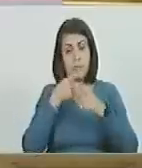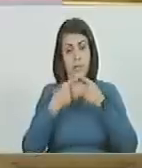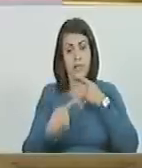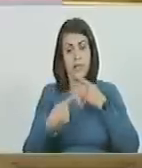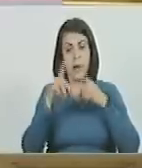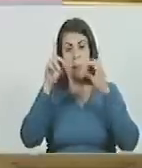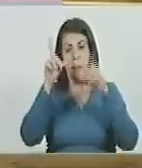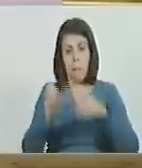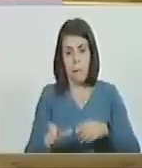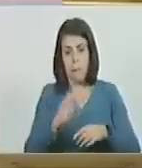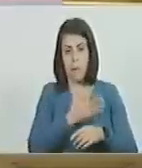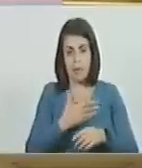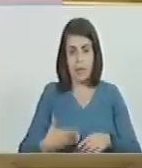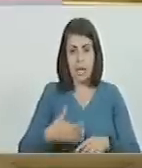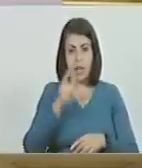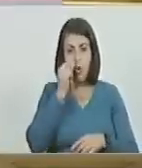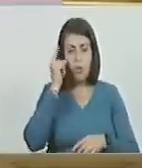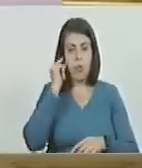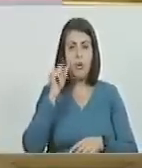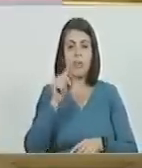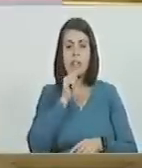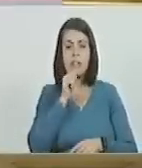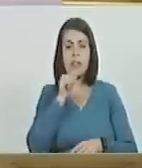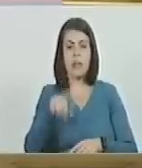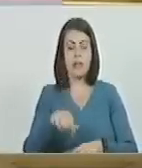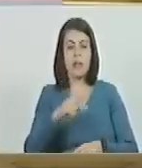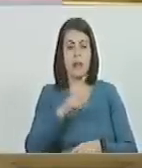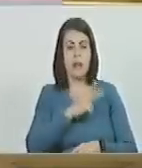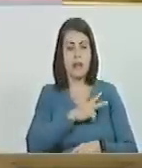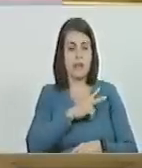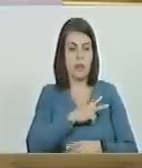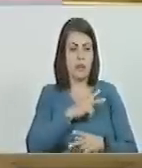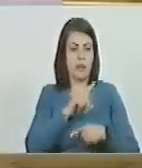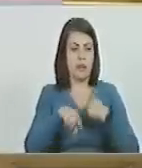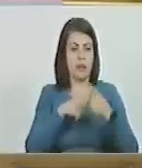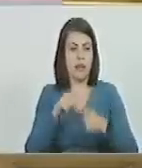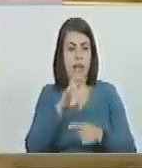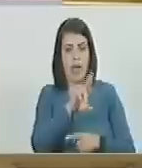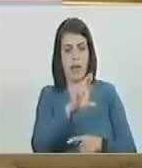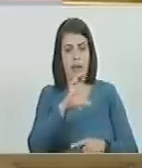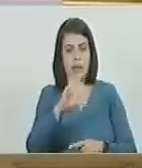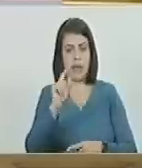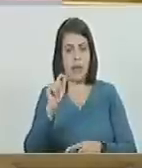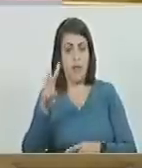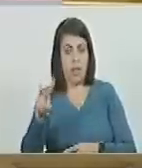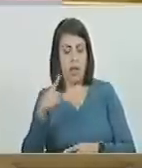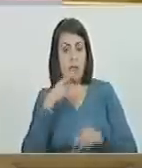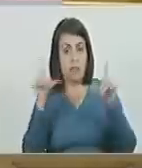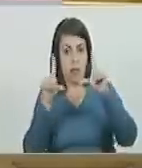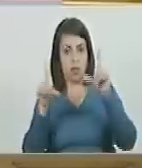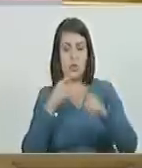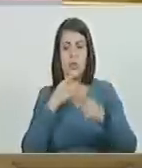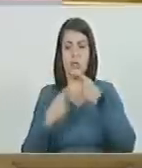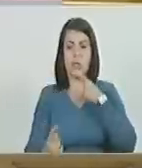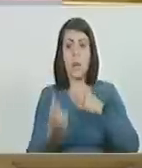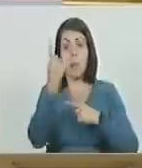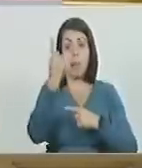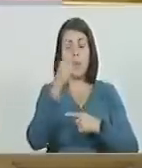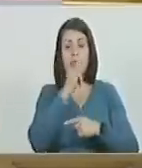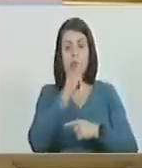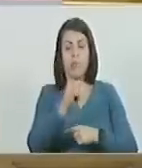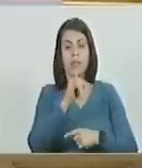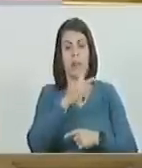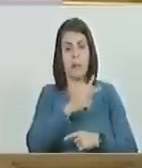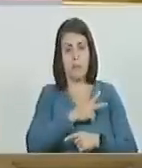era el presidente o la presidenta de la República era Venevisión y después Radio Caracas Televisión. Porque el primer boletín del